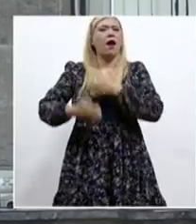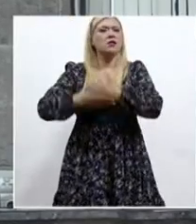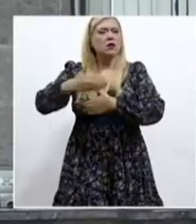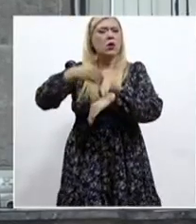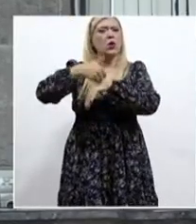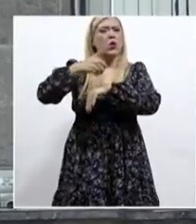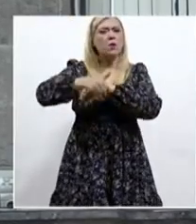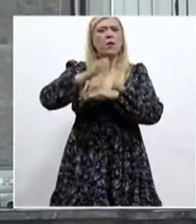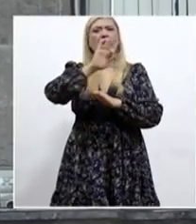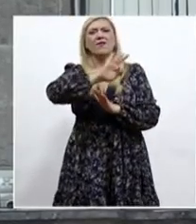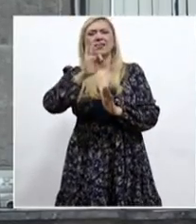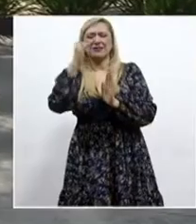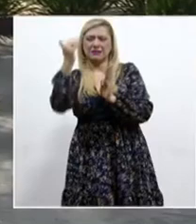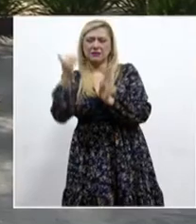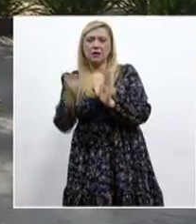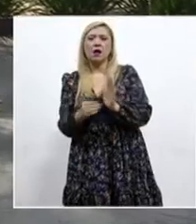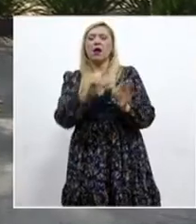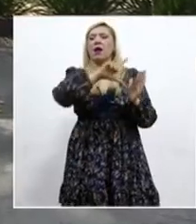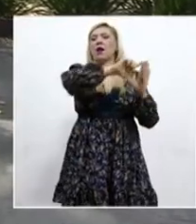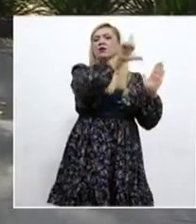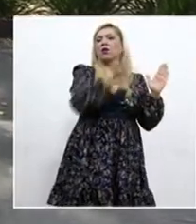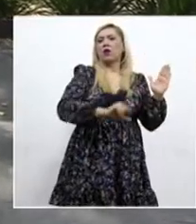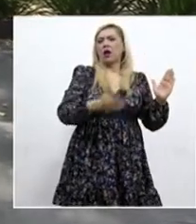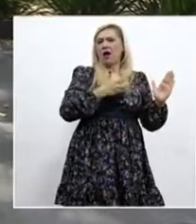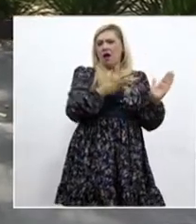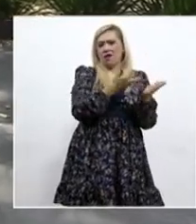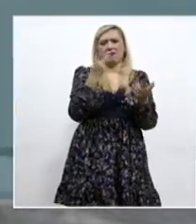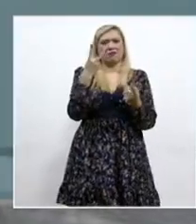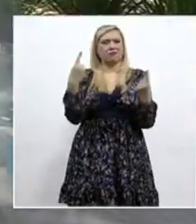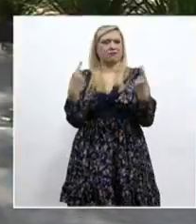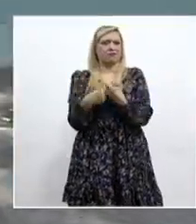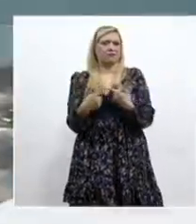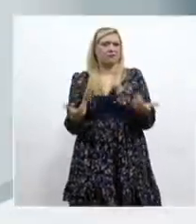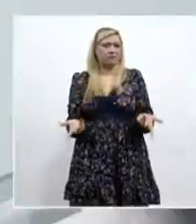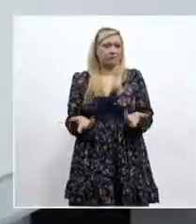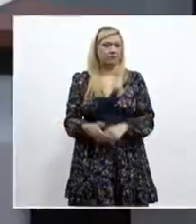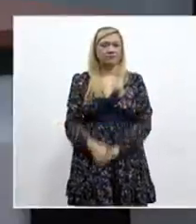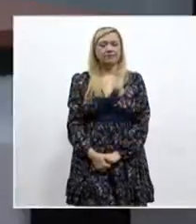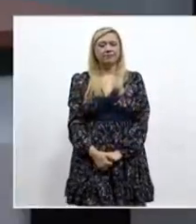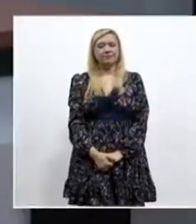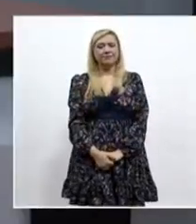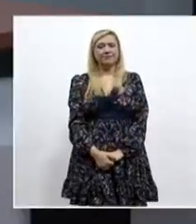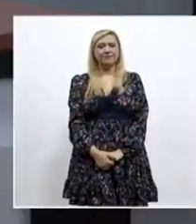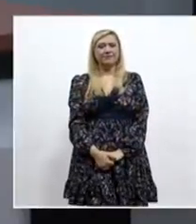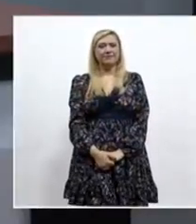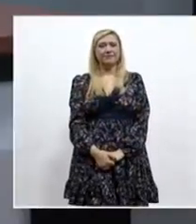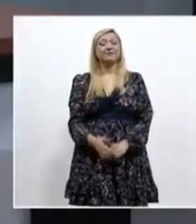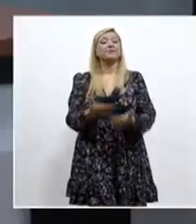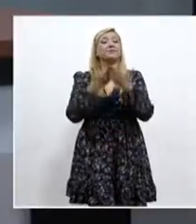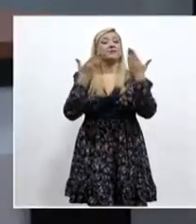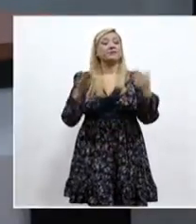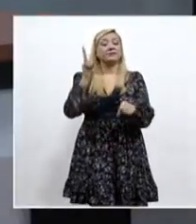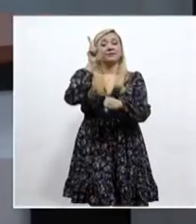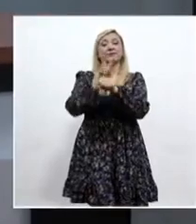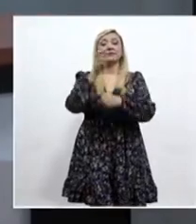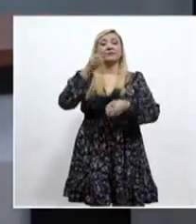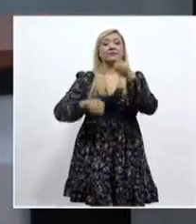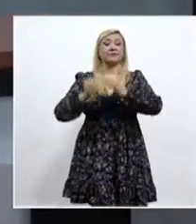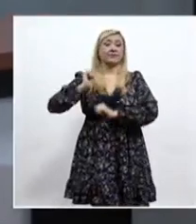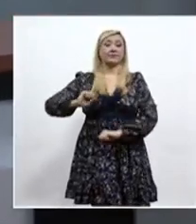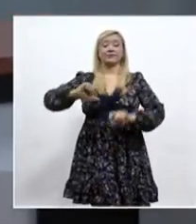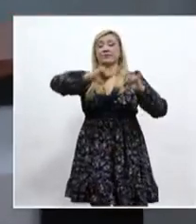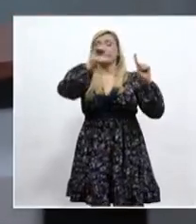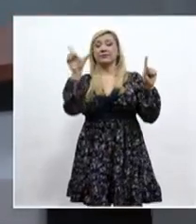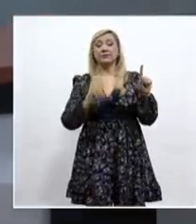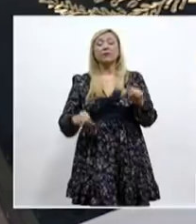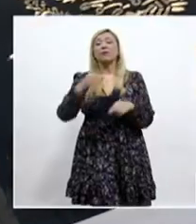gestión para mejorar el desempeño de las unidades administrativas. Recuerda que 8 de cada 10 trabajadores realizan labores jurisdiccionales